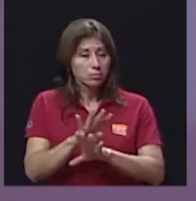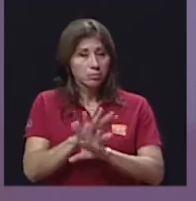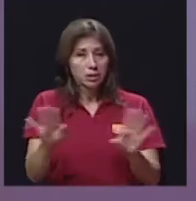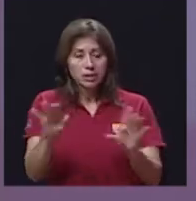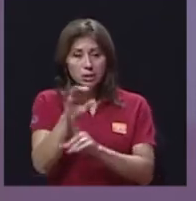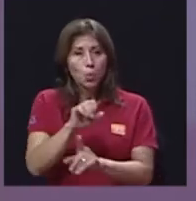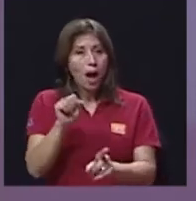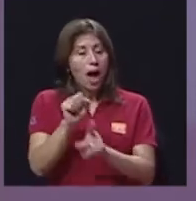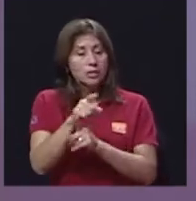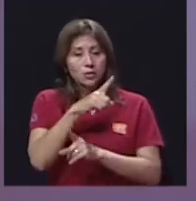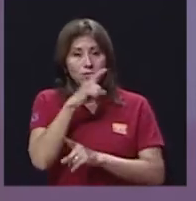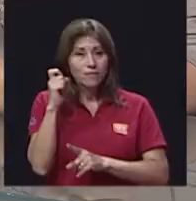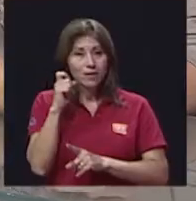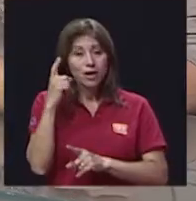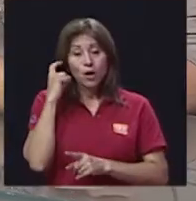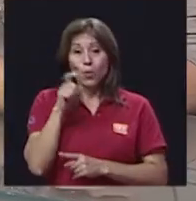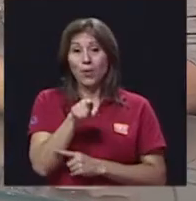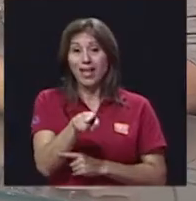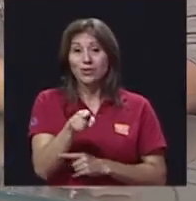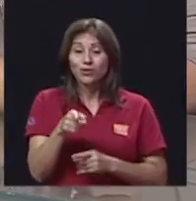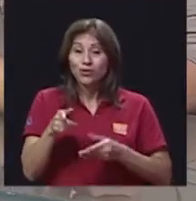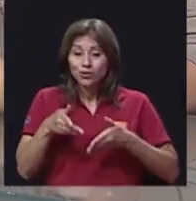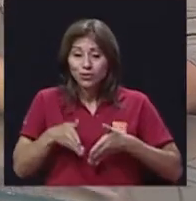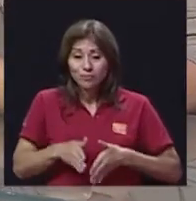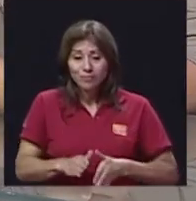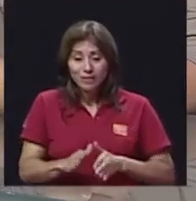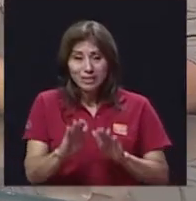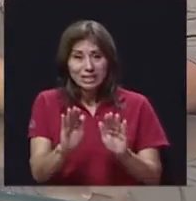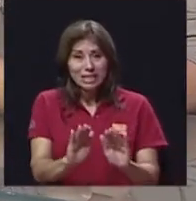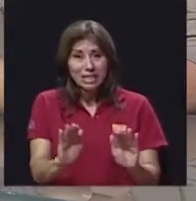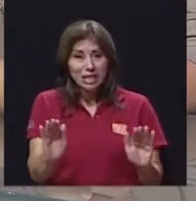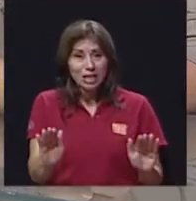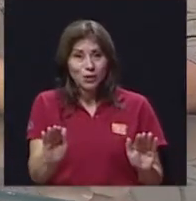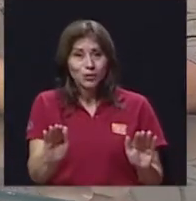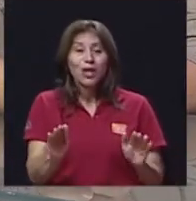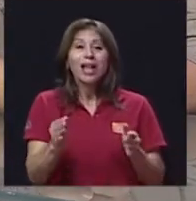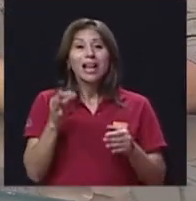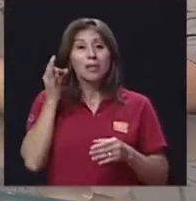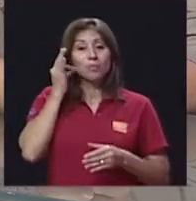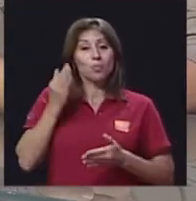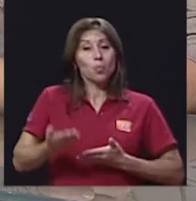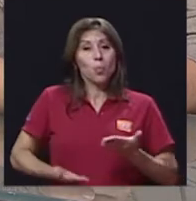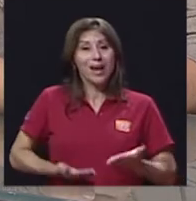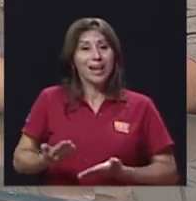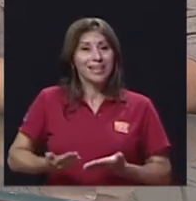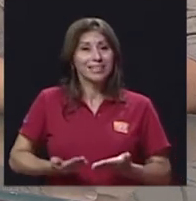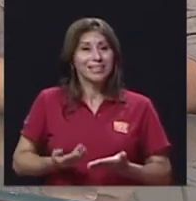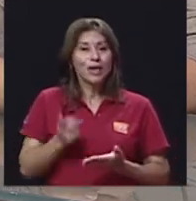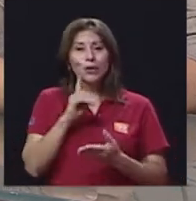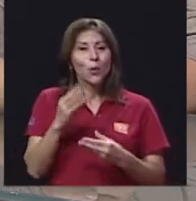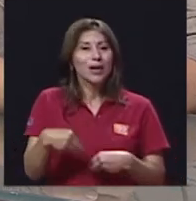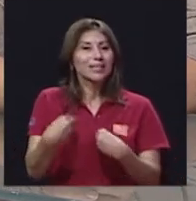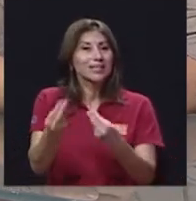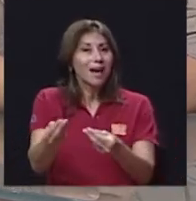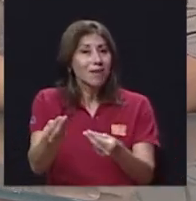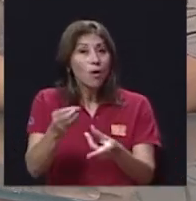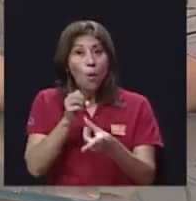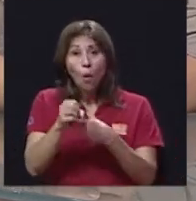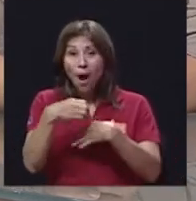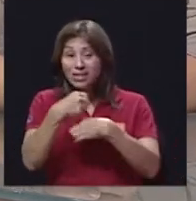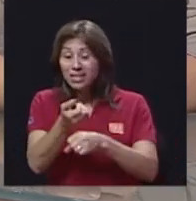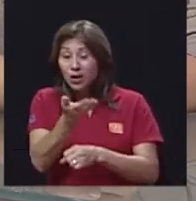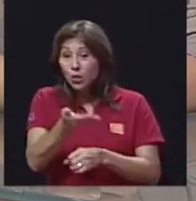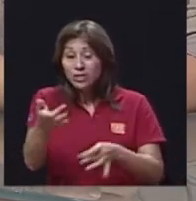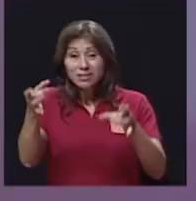por ser chicos tan chiquititos pues o no les daban o les hacían las groserías que ahora a estas alturas todavía me